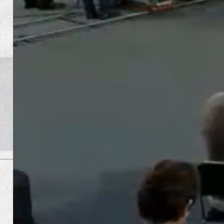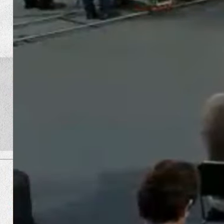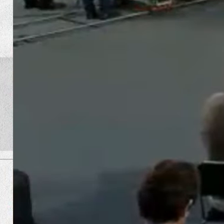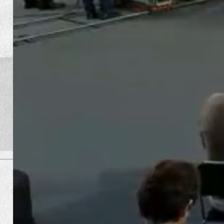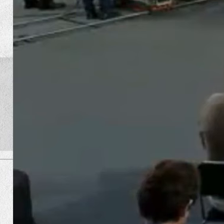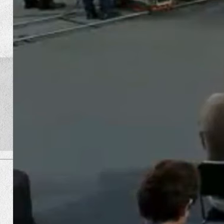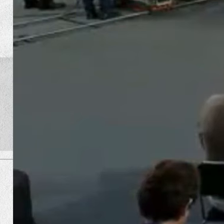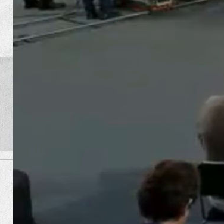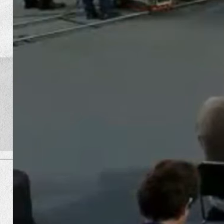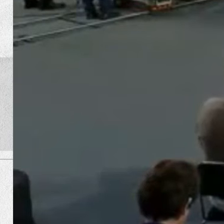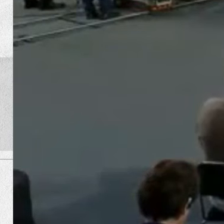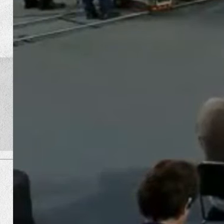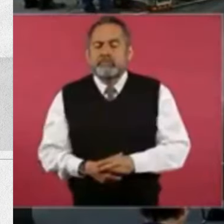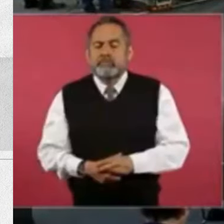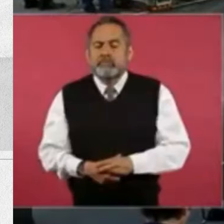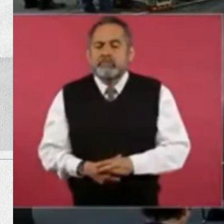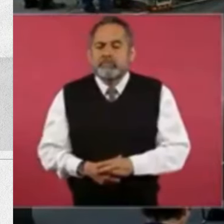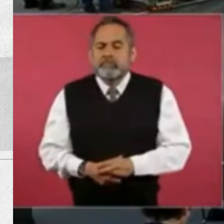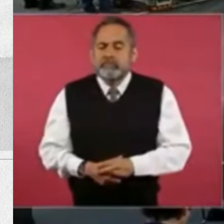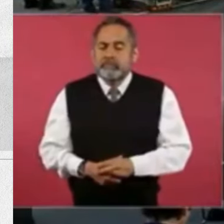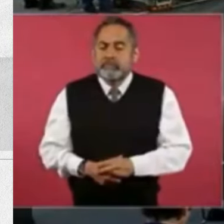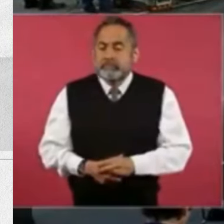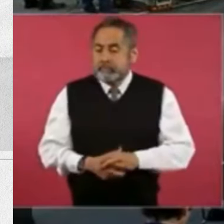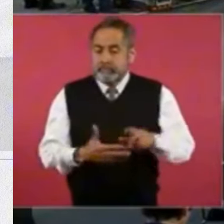dejarlo en libertad